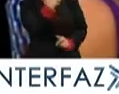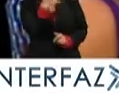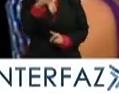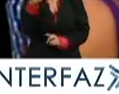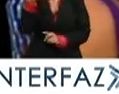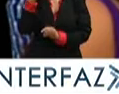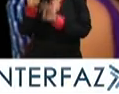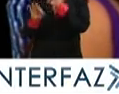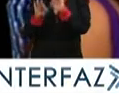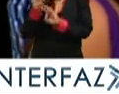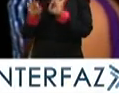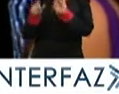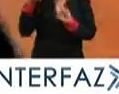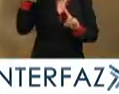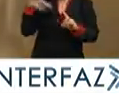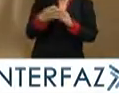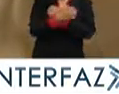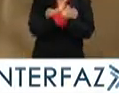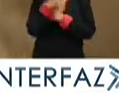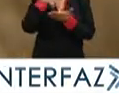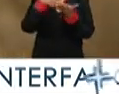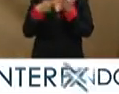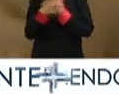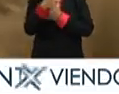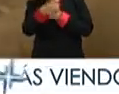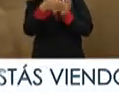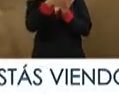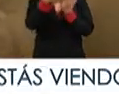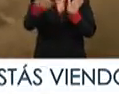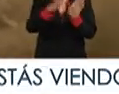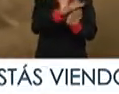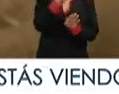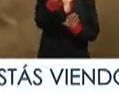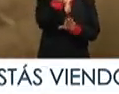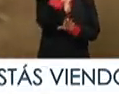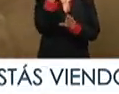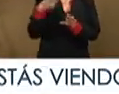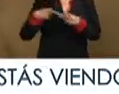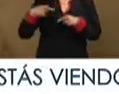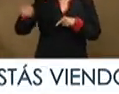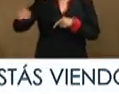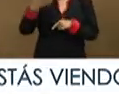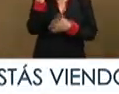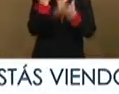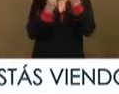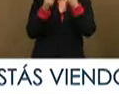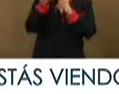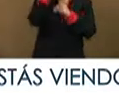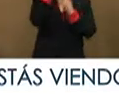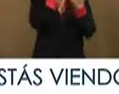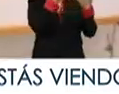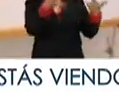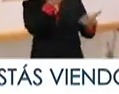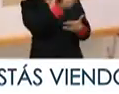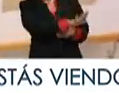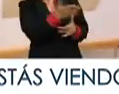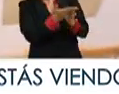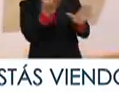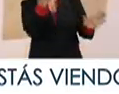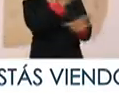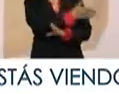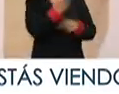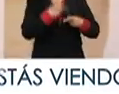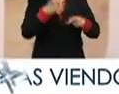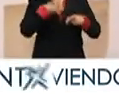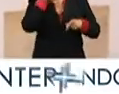curador asegura que el enfoque educativo de un proyecto así radica en que los artistas en formación conozcan la trayectoria de los ya consagrados